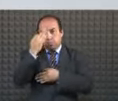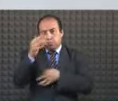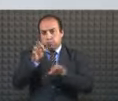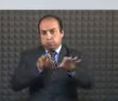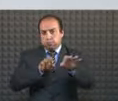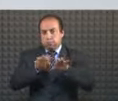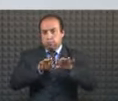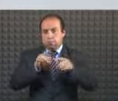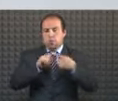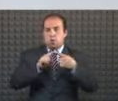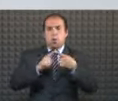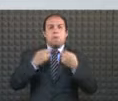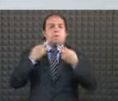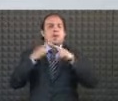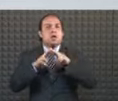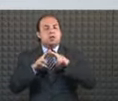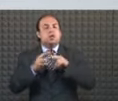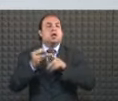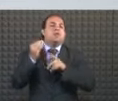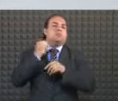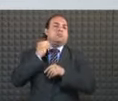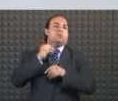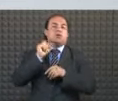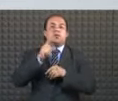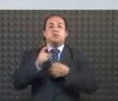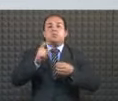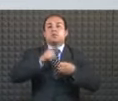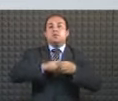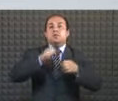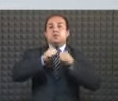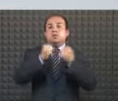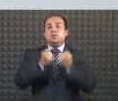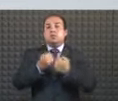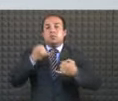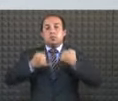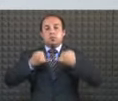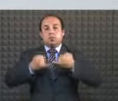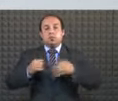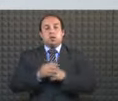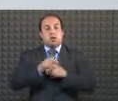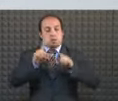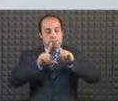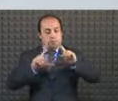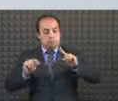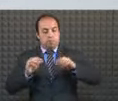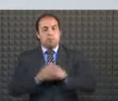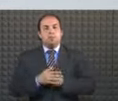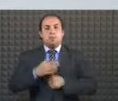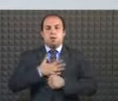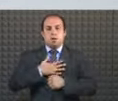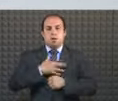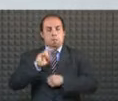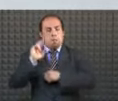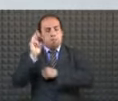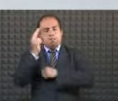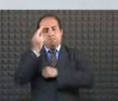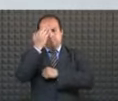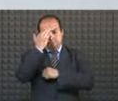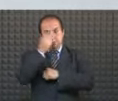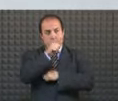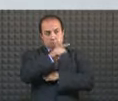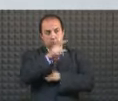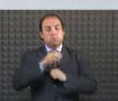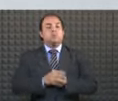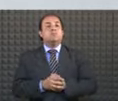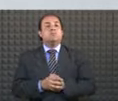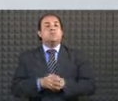como académico, como abogado y como parte del sistema de justicia de nuestro país. Así que mi mayor reconocimiento a él